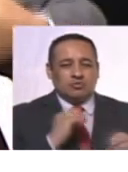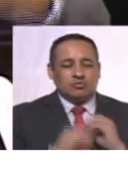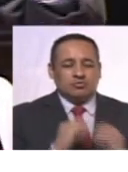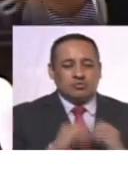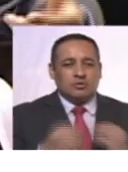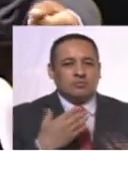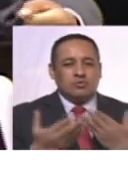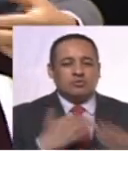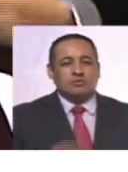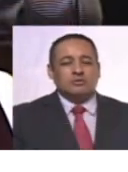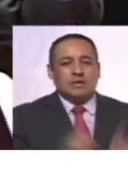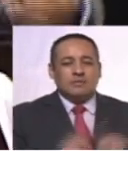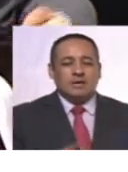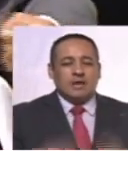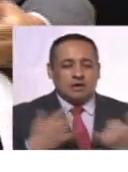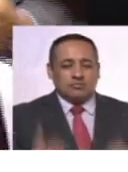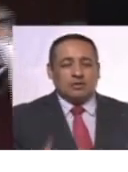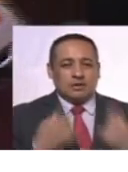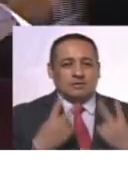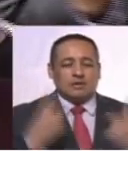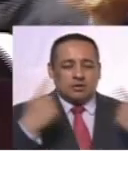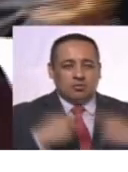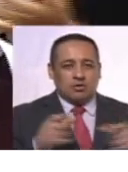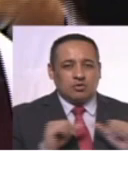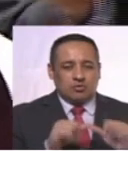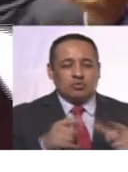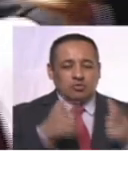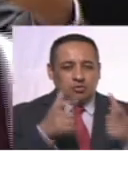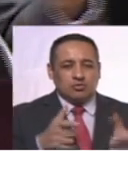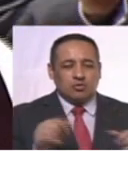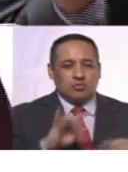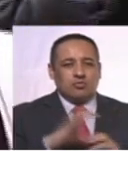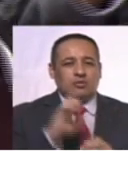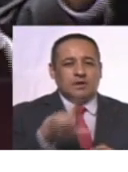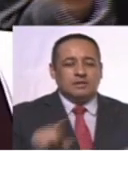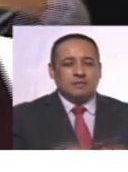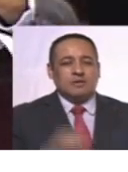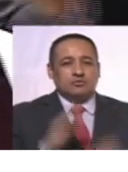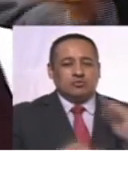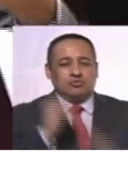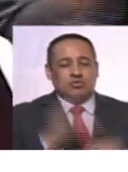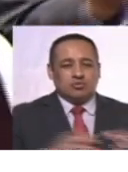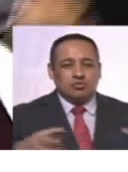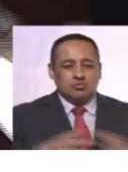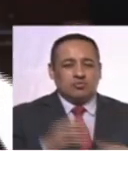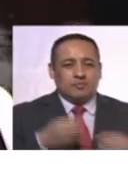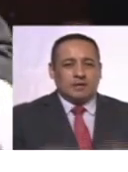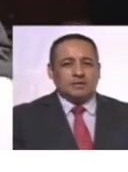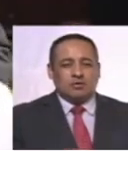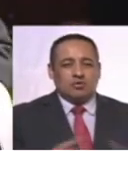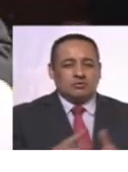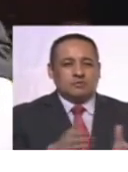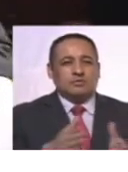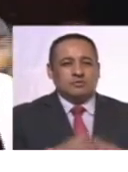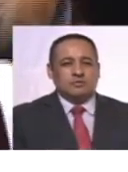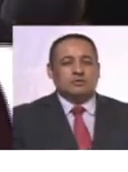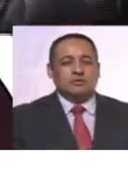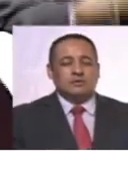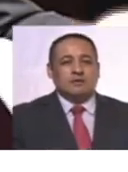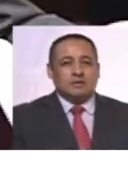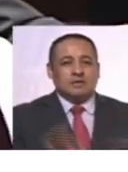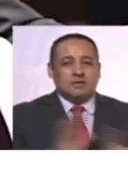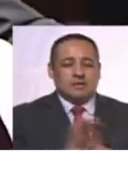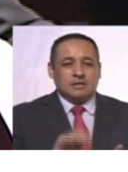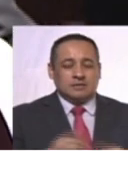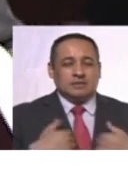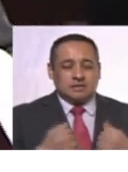es la modernización, es la actualización, las UGELs en su estructura orgánica ya han perdido vigencia. Y esta ley está